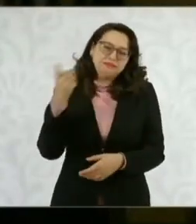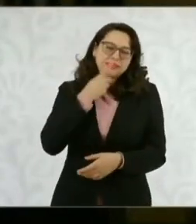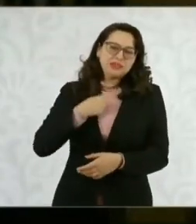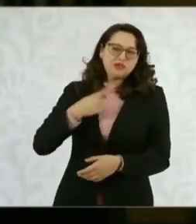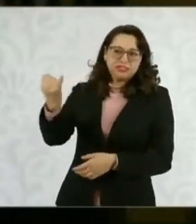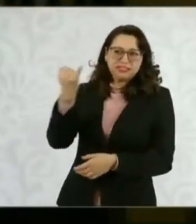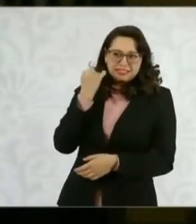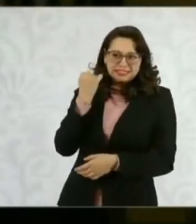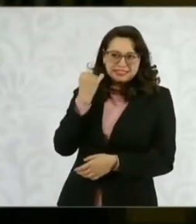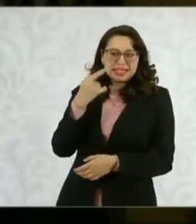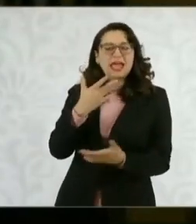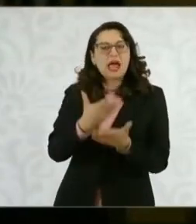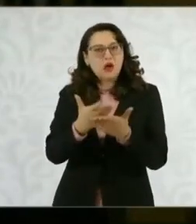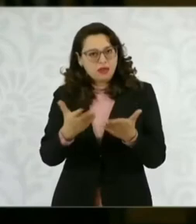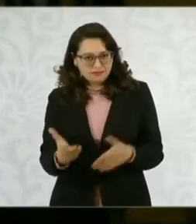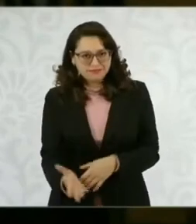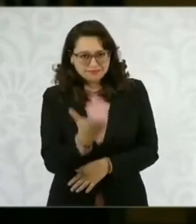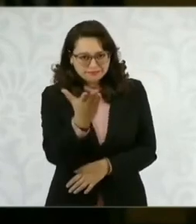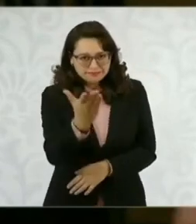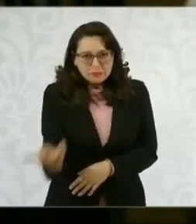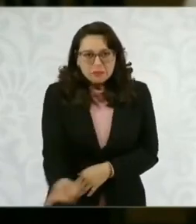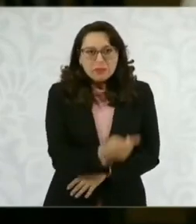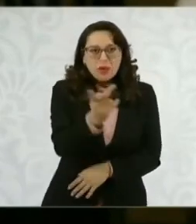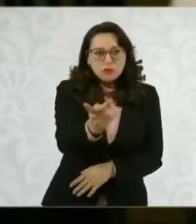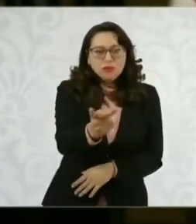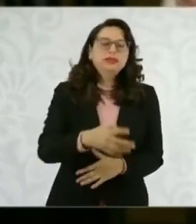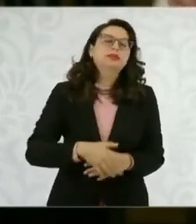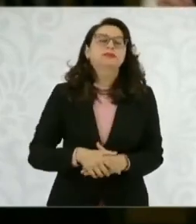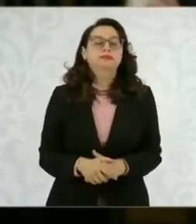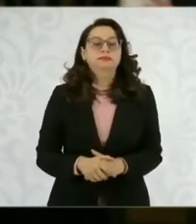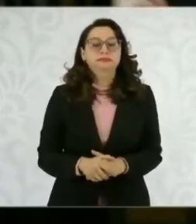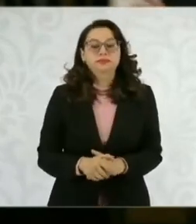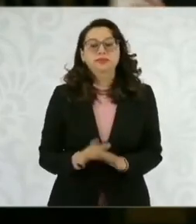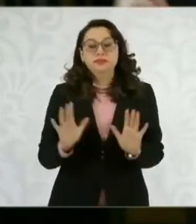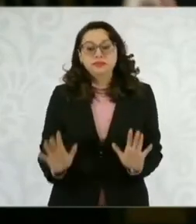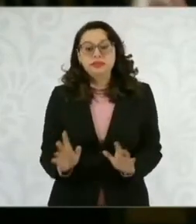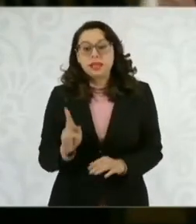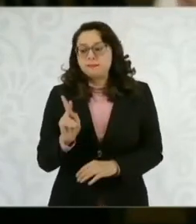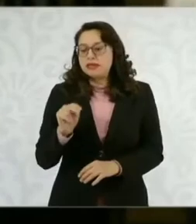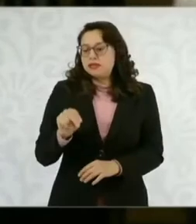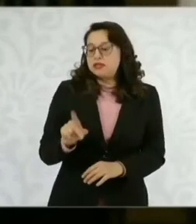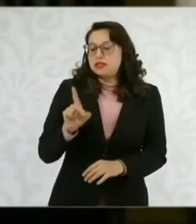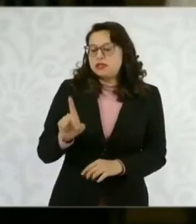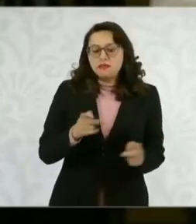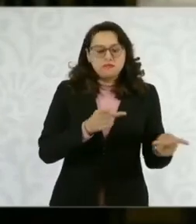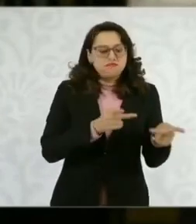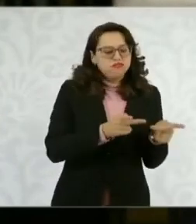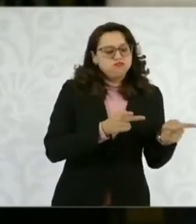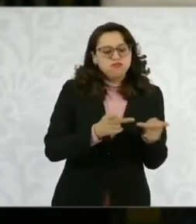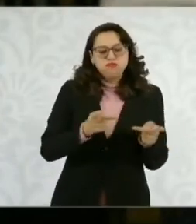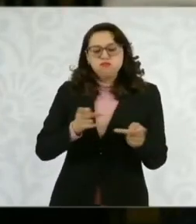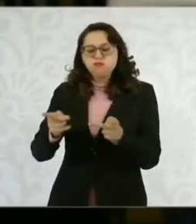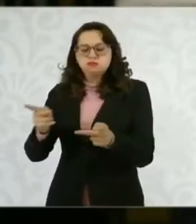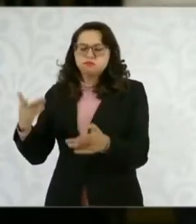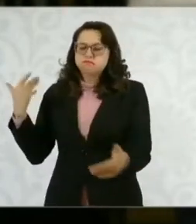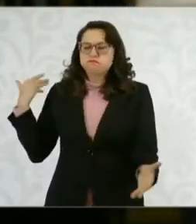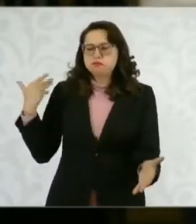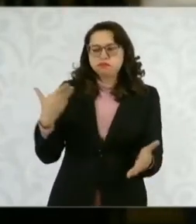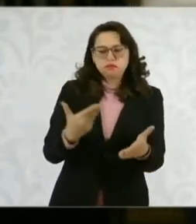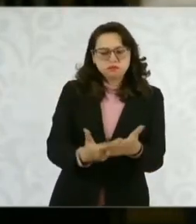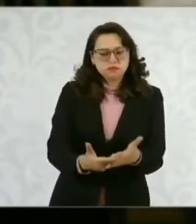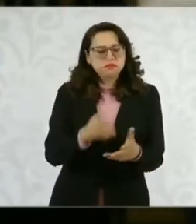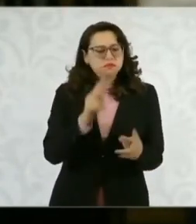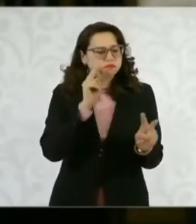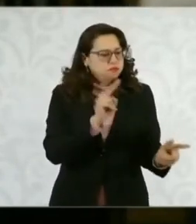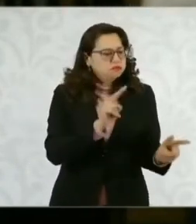su perspectiva sobre este tema. Hemos visto muchos planes, incluso el plan que se está presentando hoy de configurar